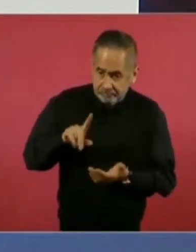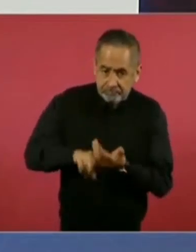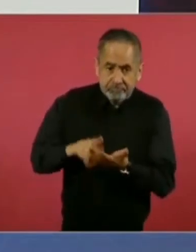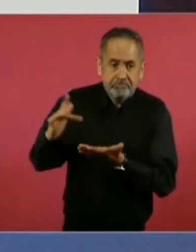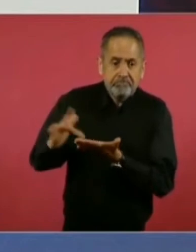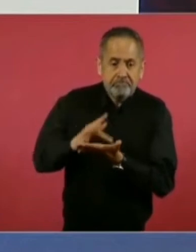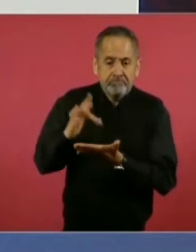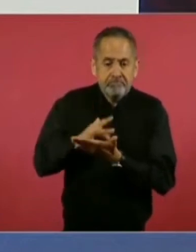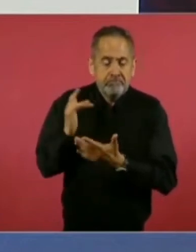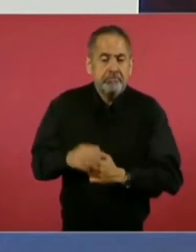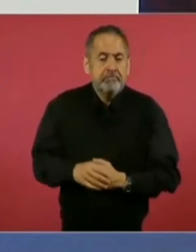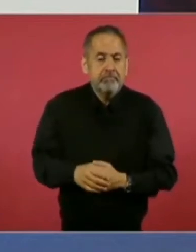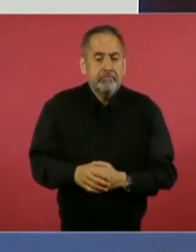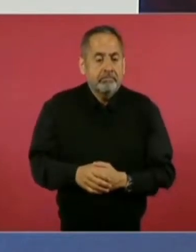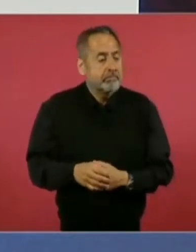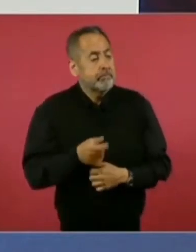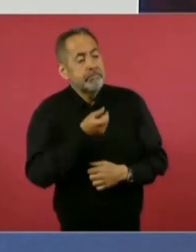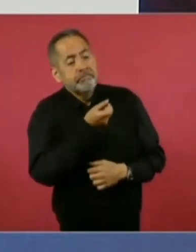Dicen